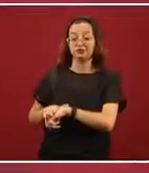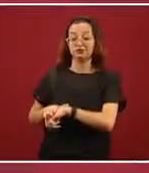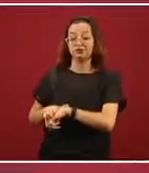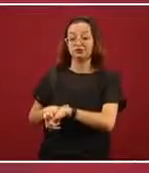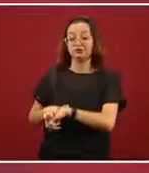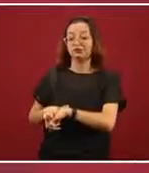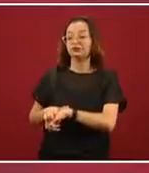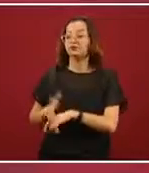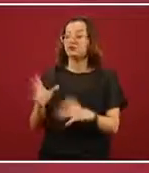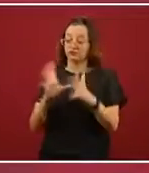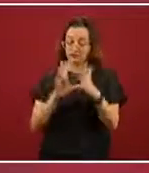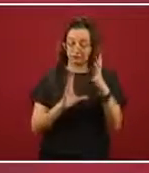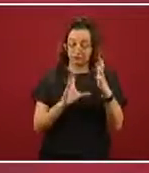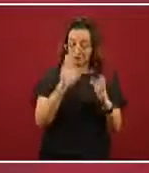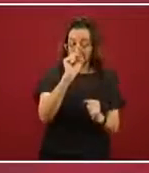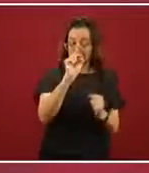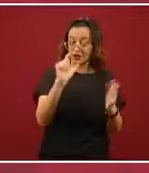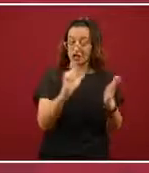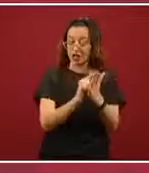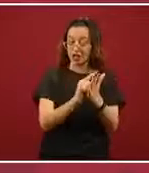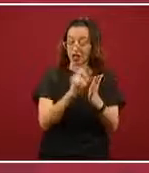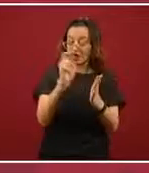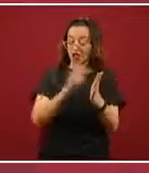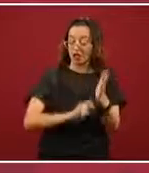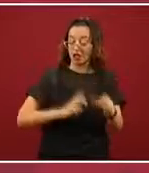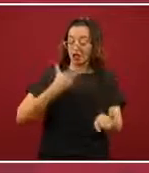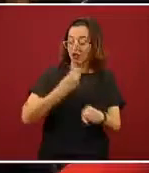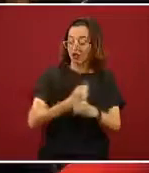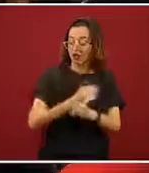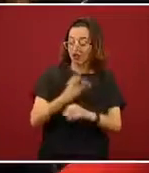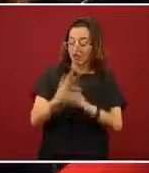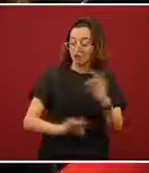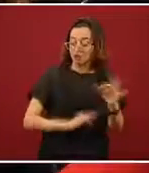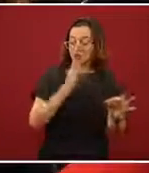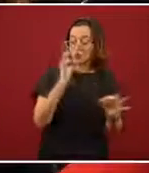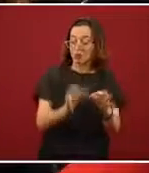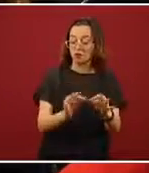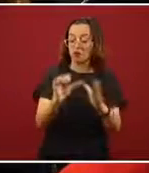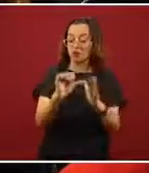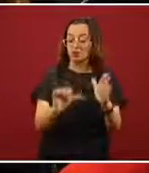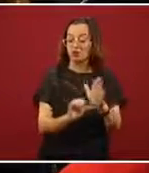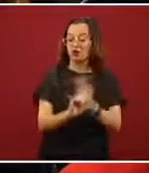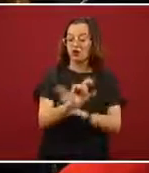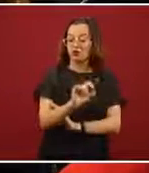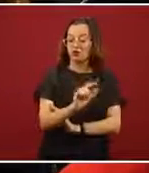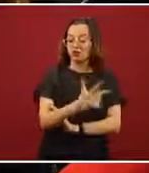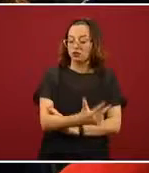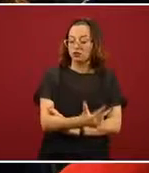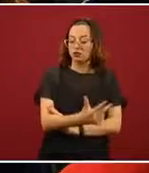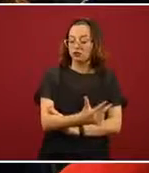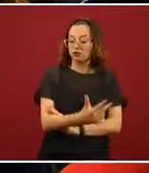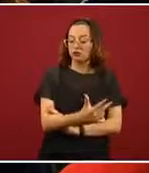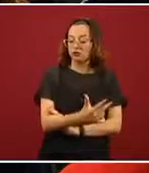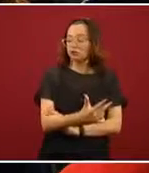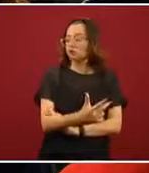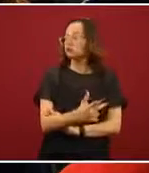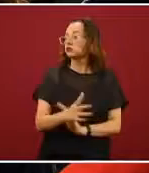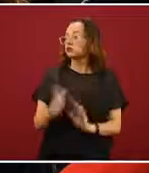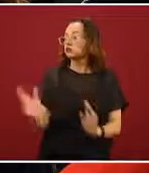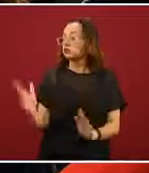ya se reformó la Constitución, que era lo que me importaba, el artículo 28, y ya está